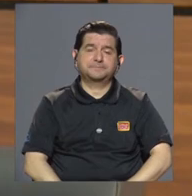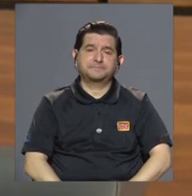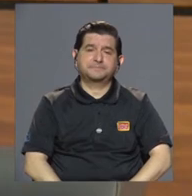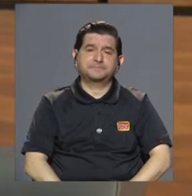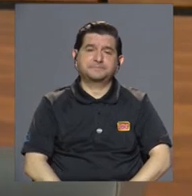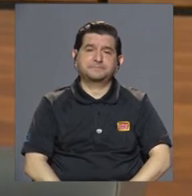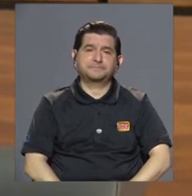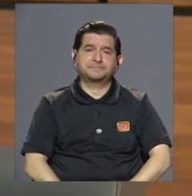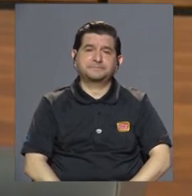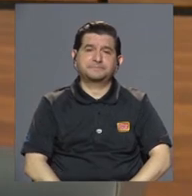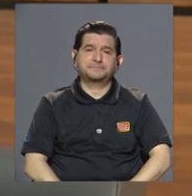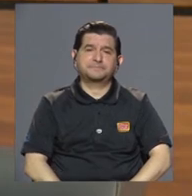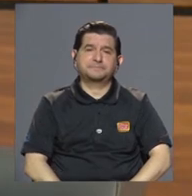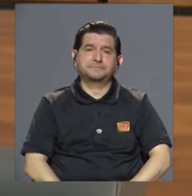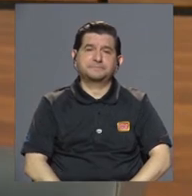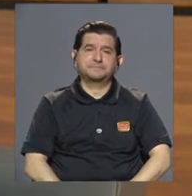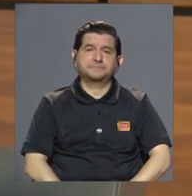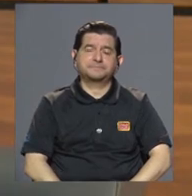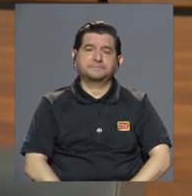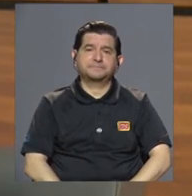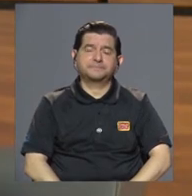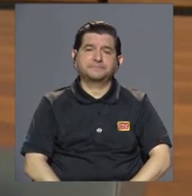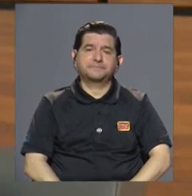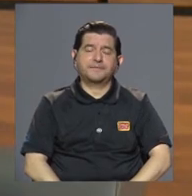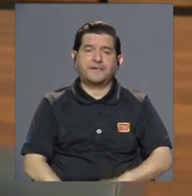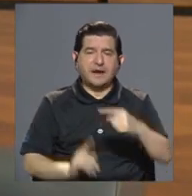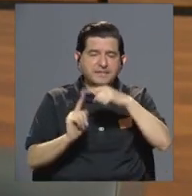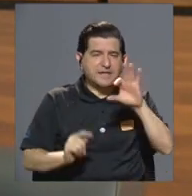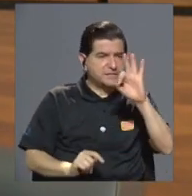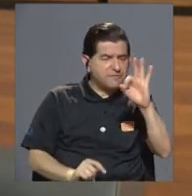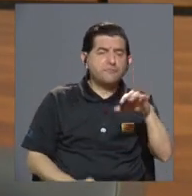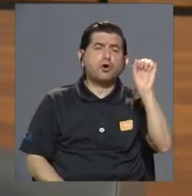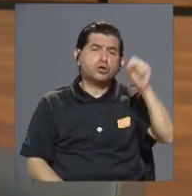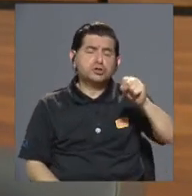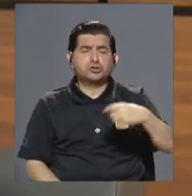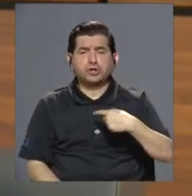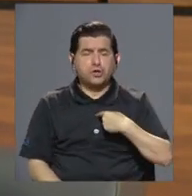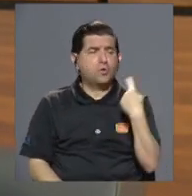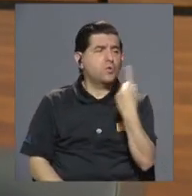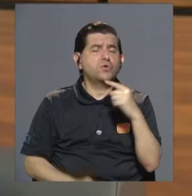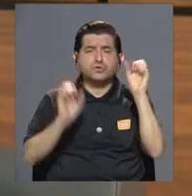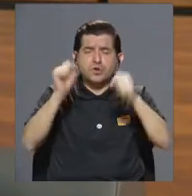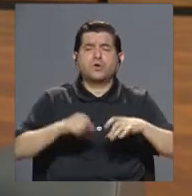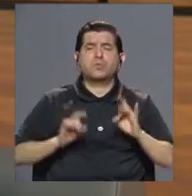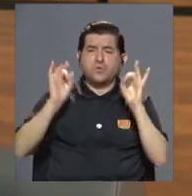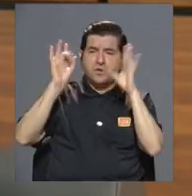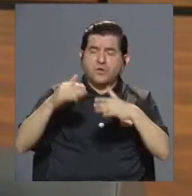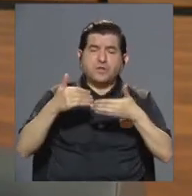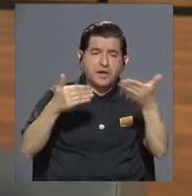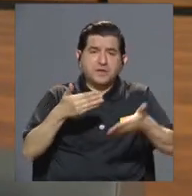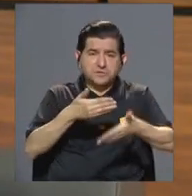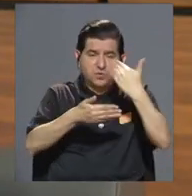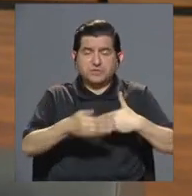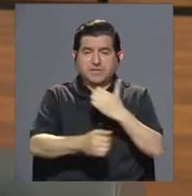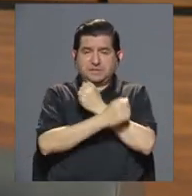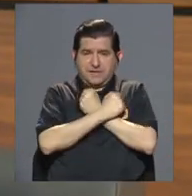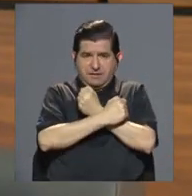Cuénteme. No, freudianamente sí, porque uno solo puede odiar aquello que amó, dice